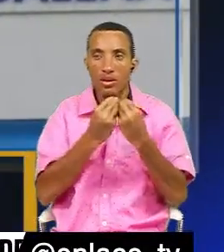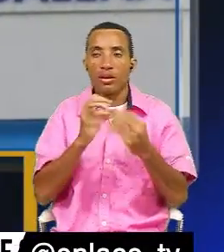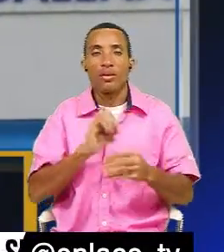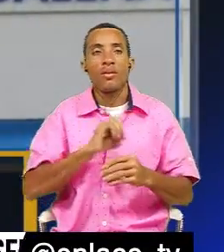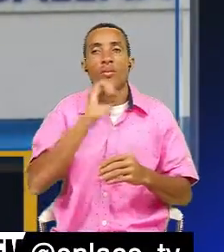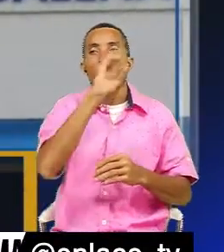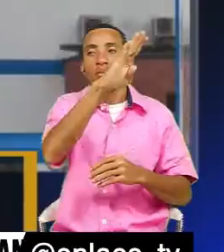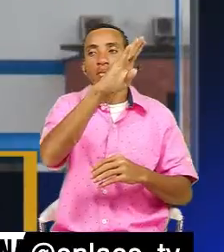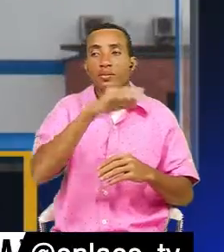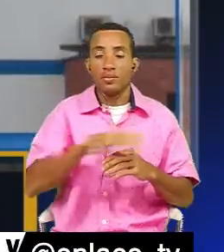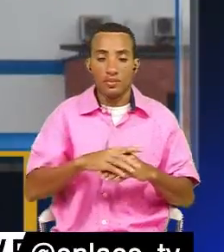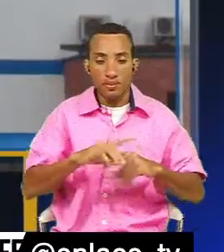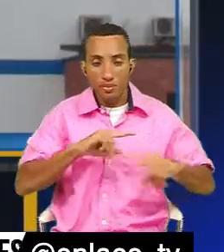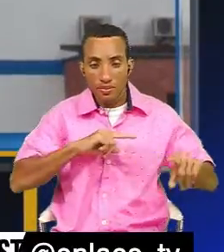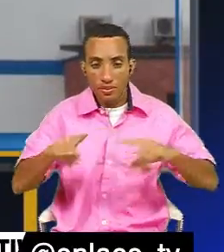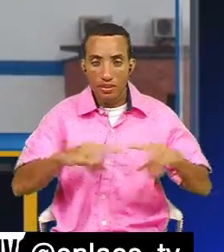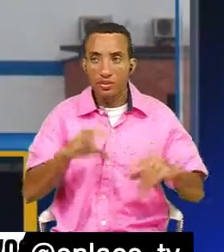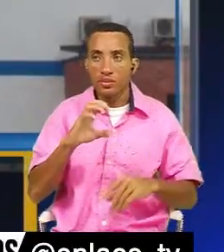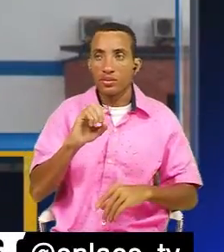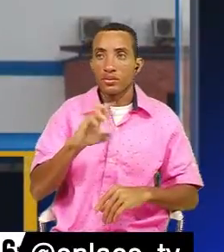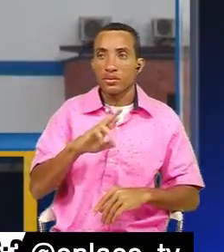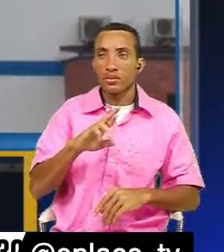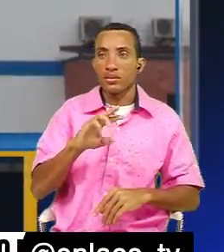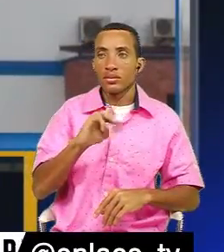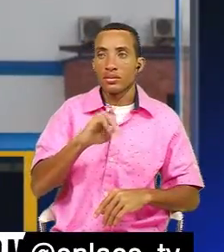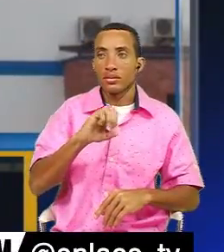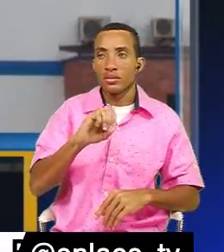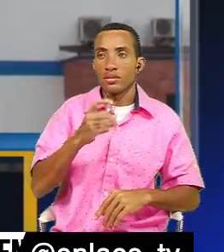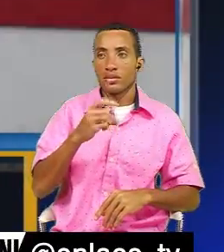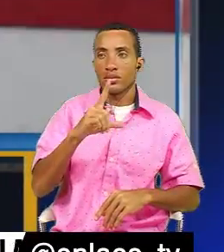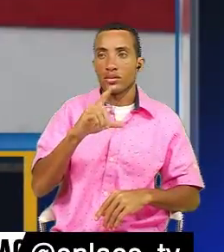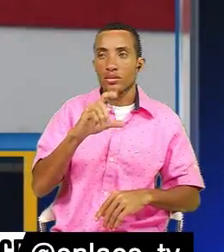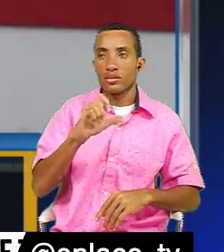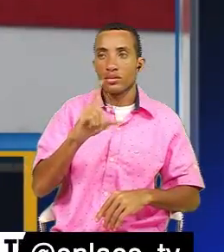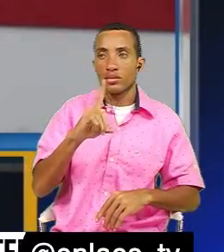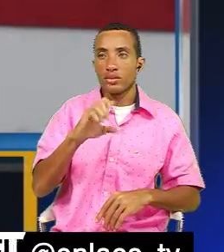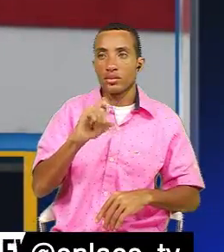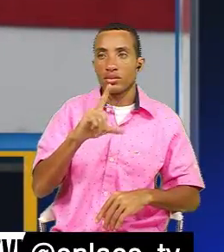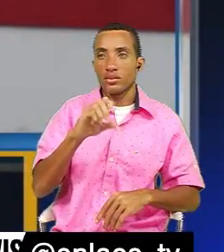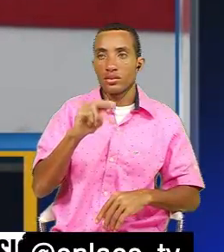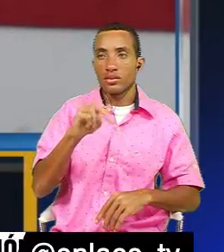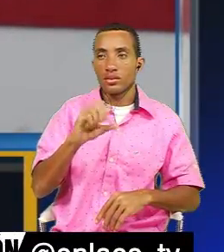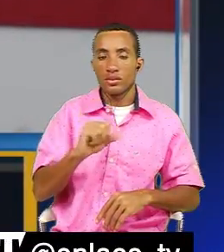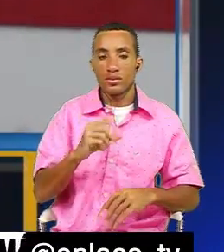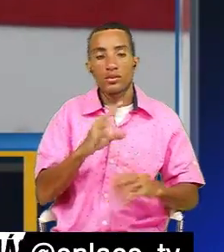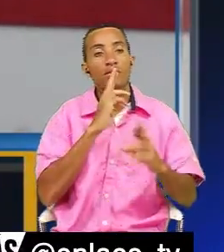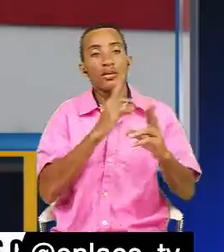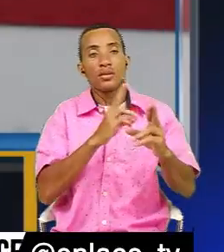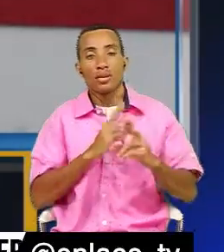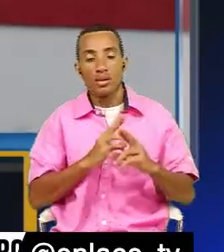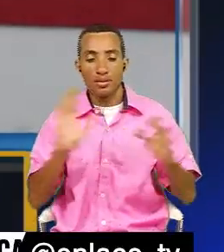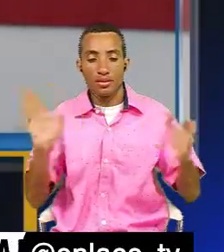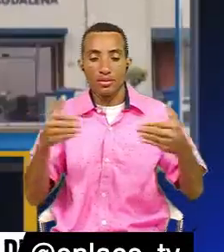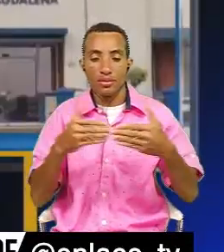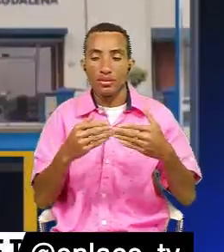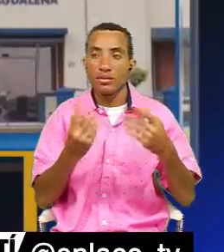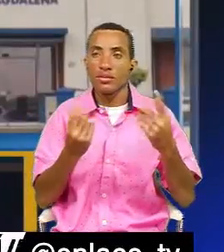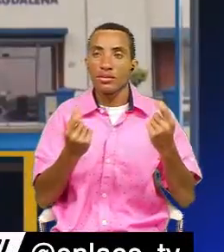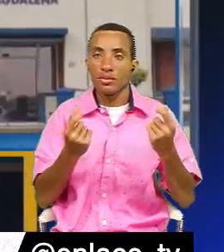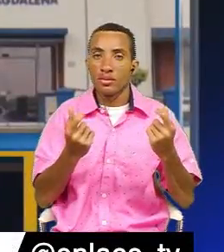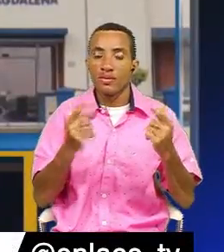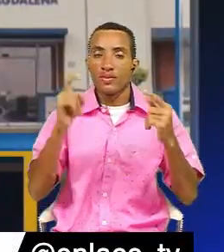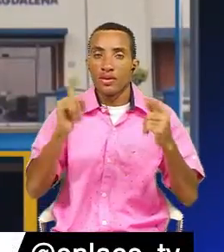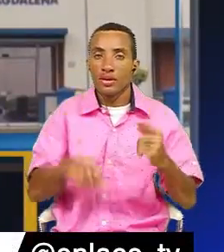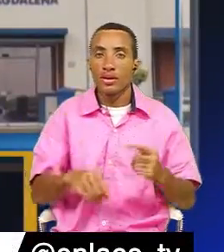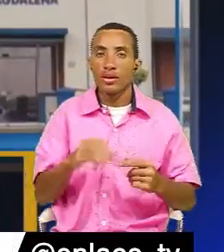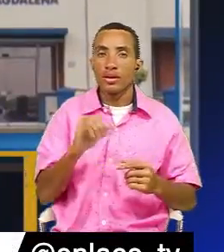precisamente al director de Cor Magdalena para que nos dé una respuesta al respecto, y tiene que ver con el cierre financiero que Navelena